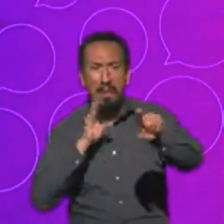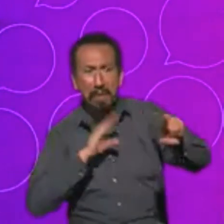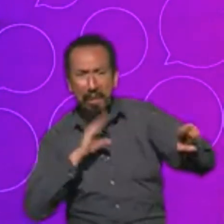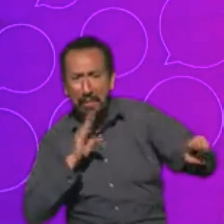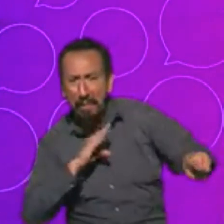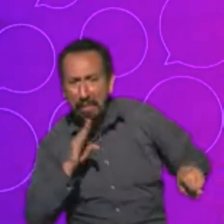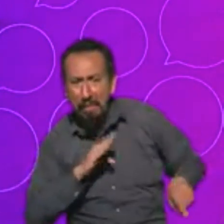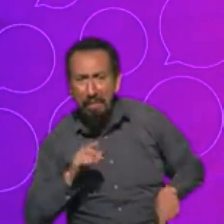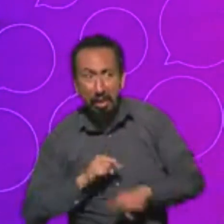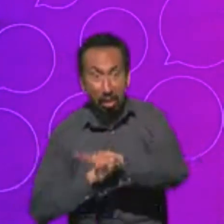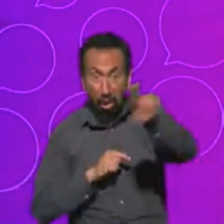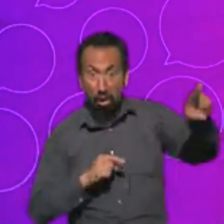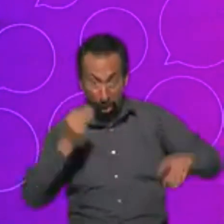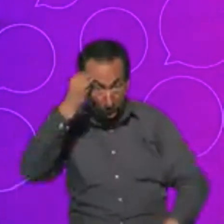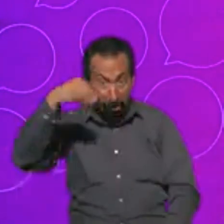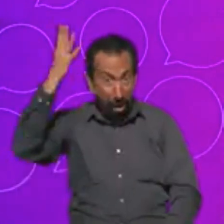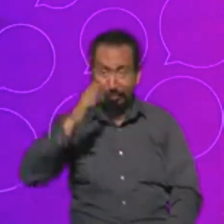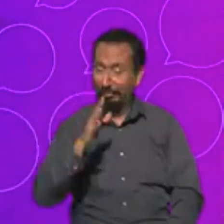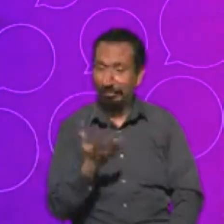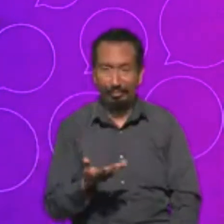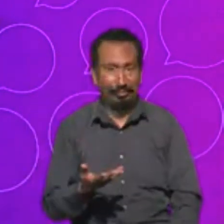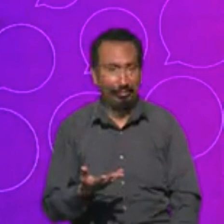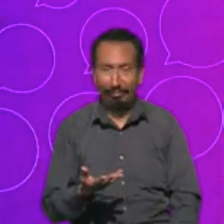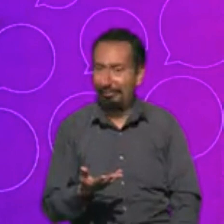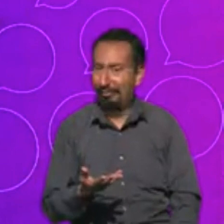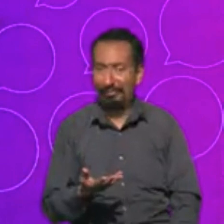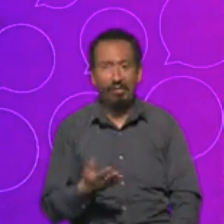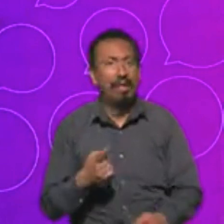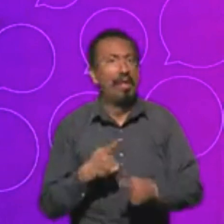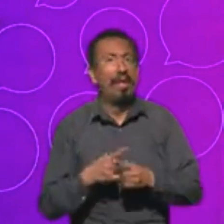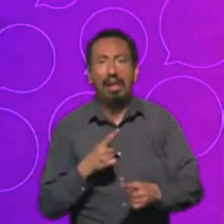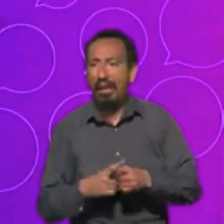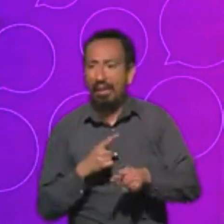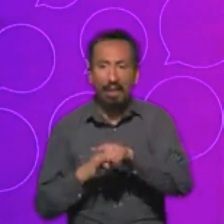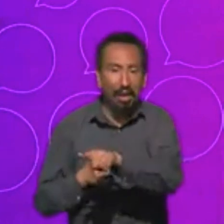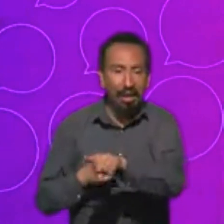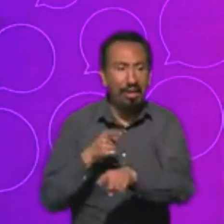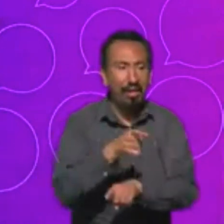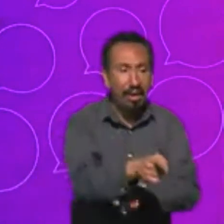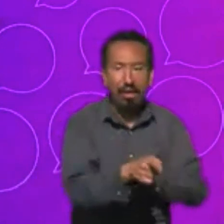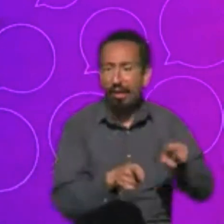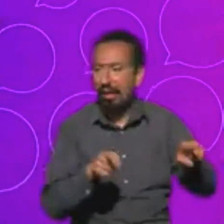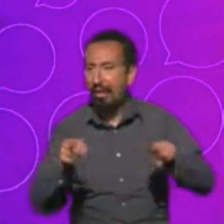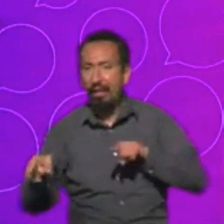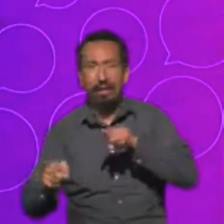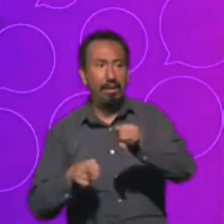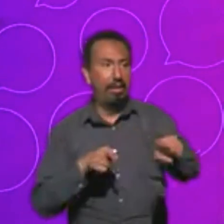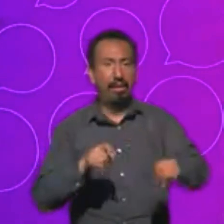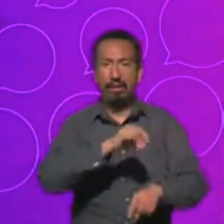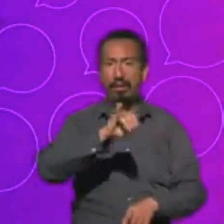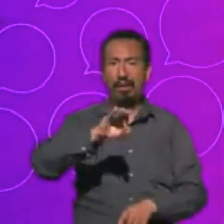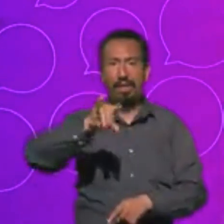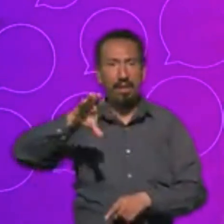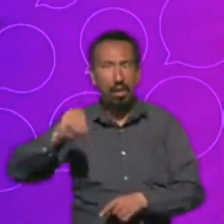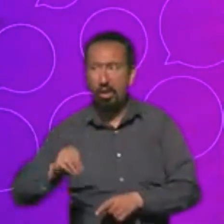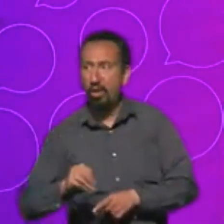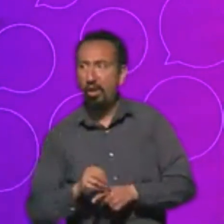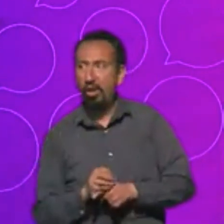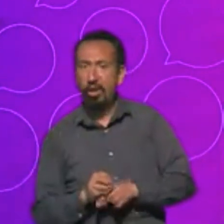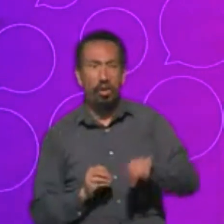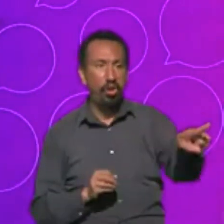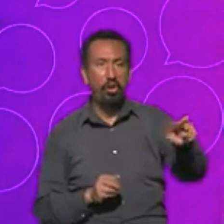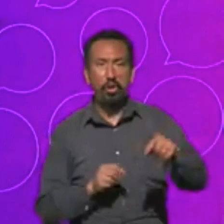administración eso de saber Y ya saber quién es el que se va a repartir las obras Quién es el que tiene que andar buscando Ahí está Francisco arreguín buscándole